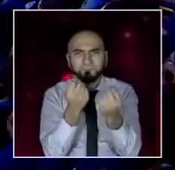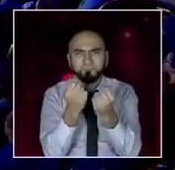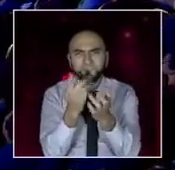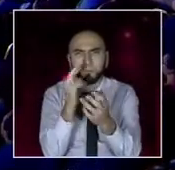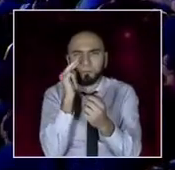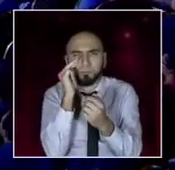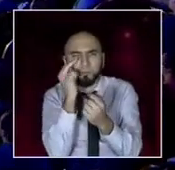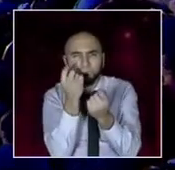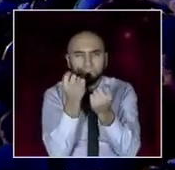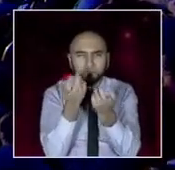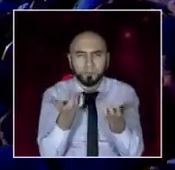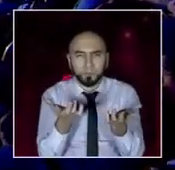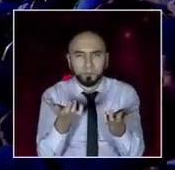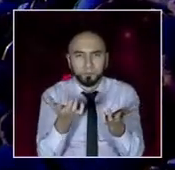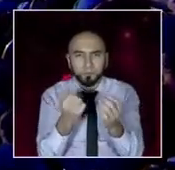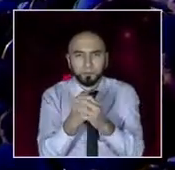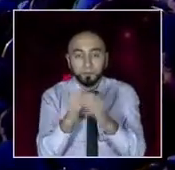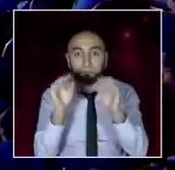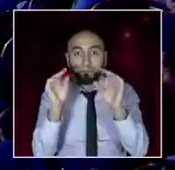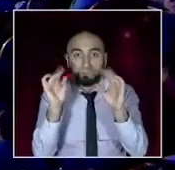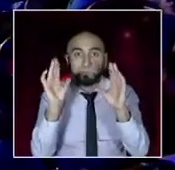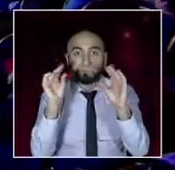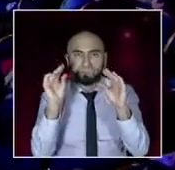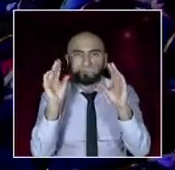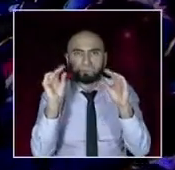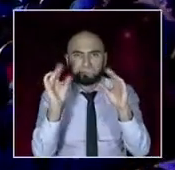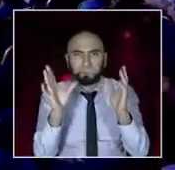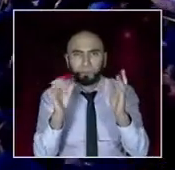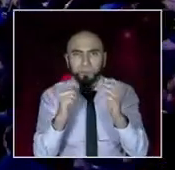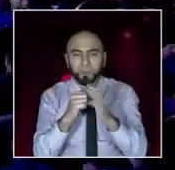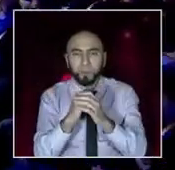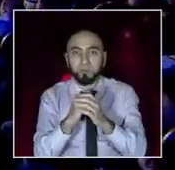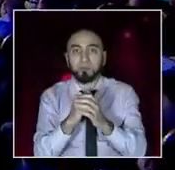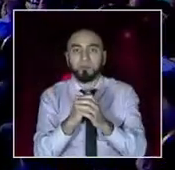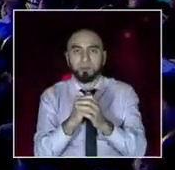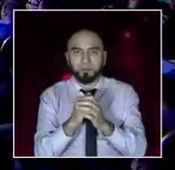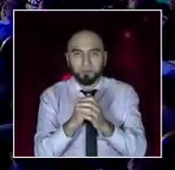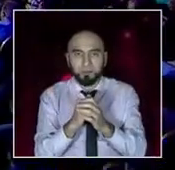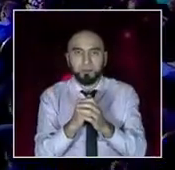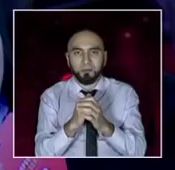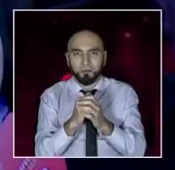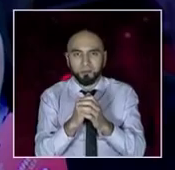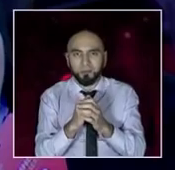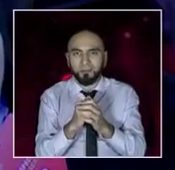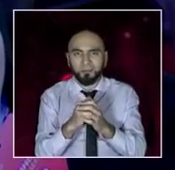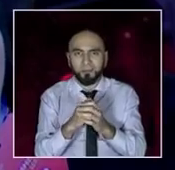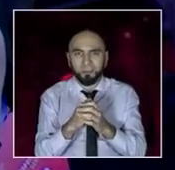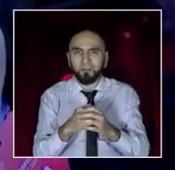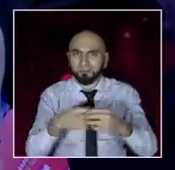en color magenta que están parpadeando en círculo. Las cosas no son como parecen.